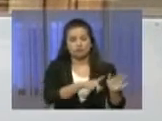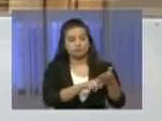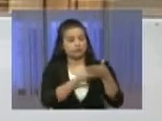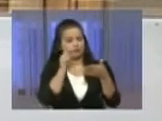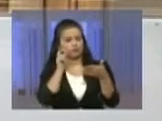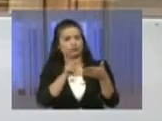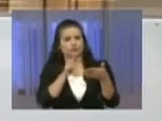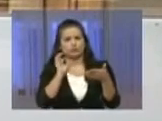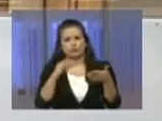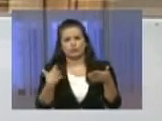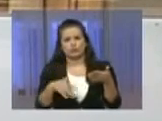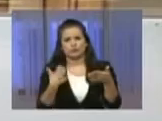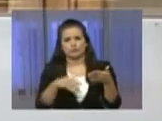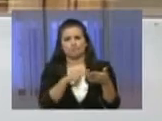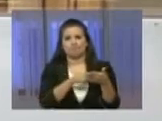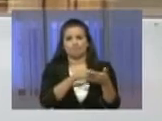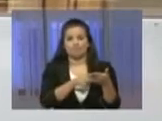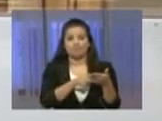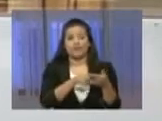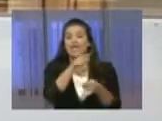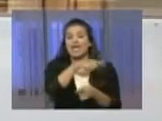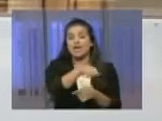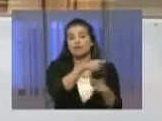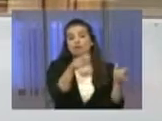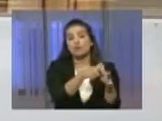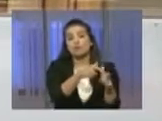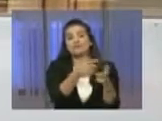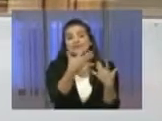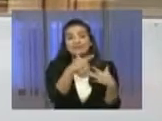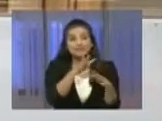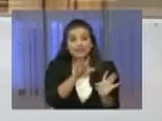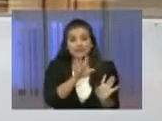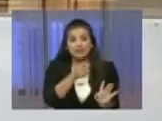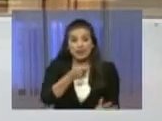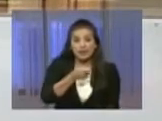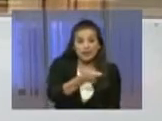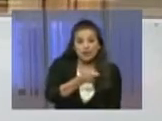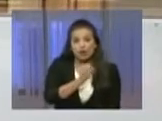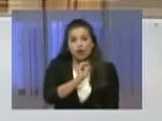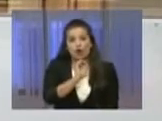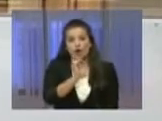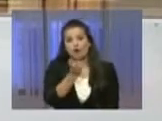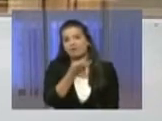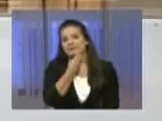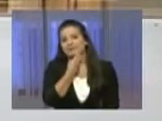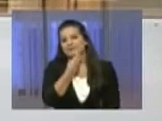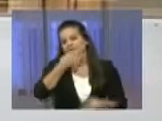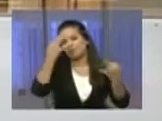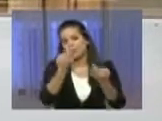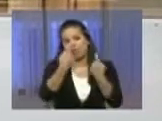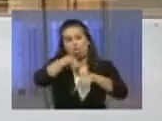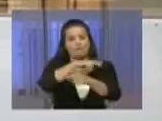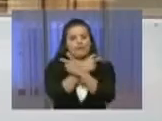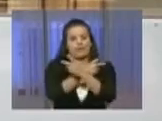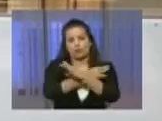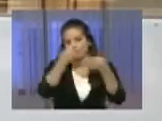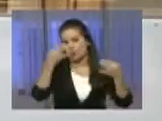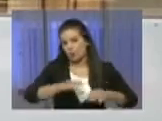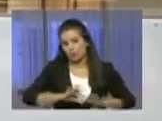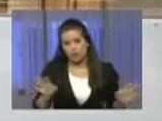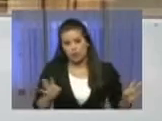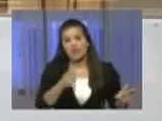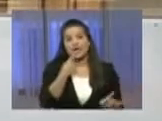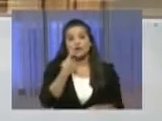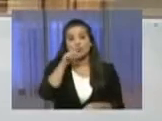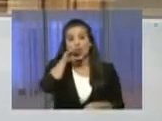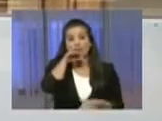terrible ahí lo que hay si los pinchan o se llegan a morder la lengua se envenenan si ellos se muerden la lengua y